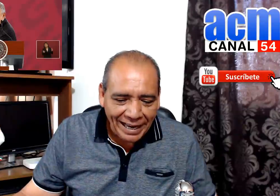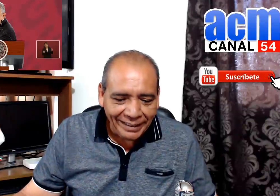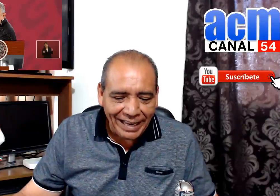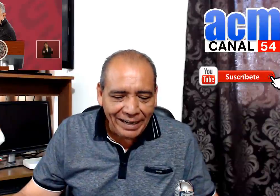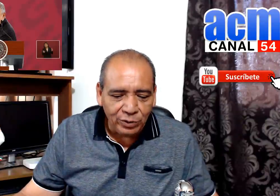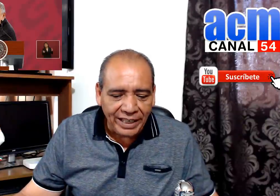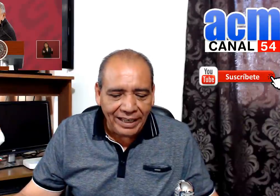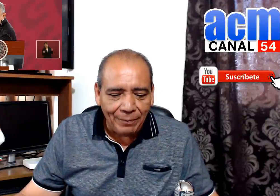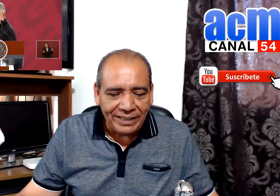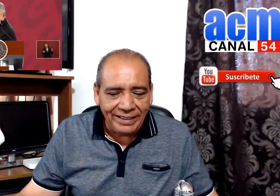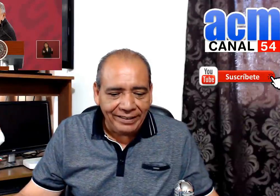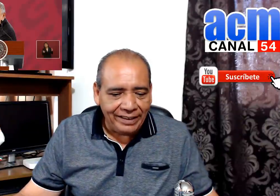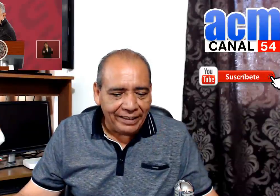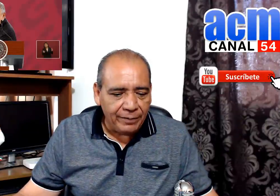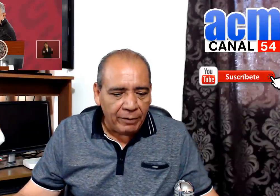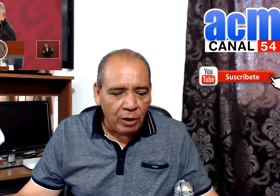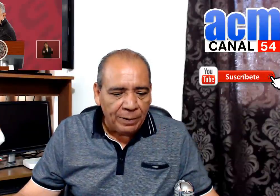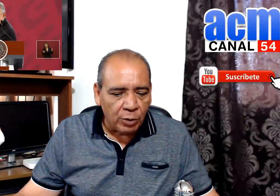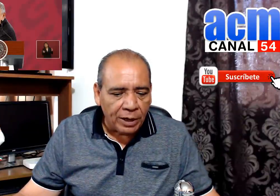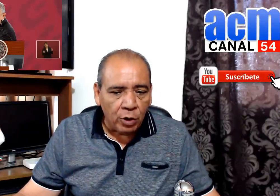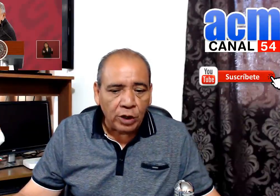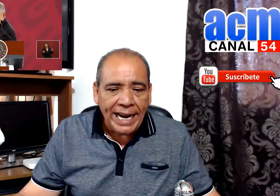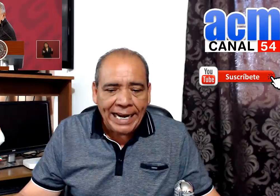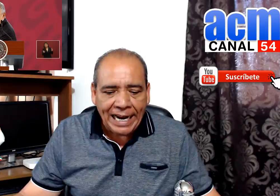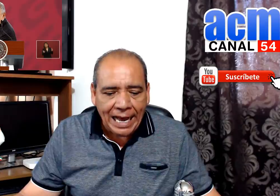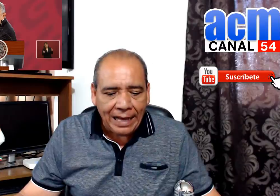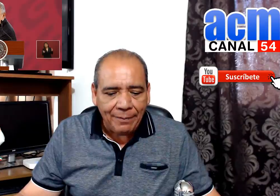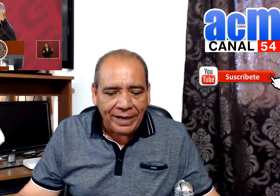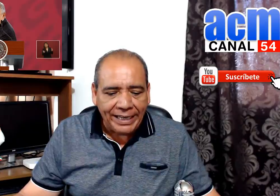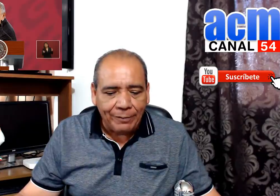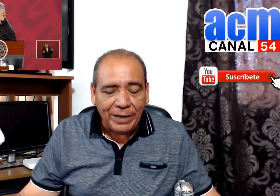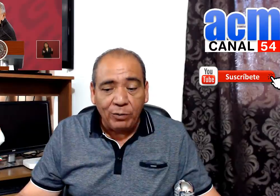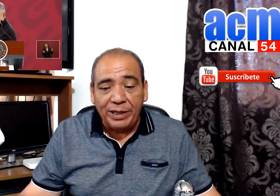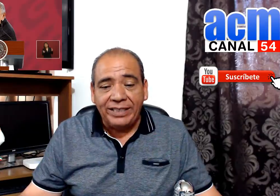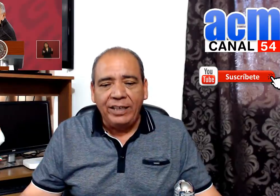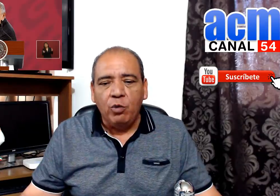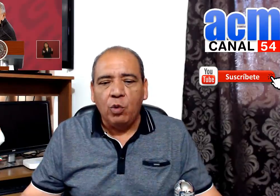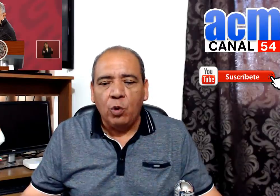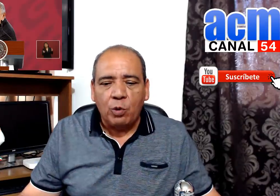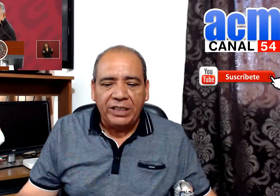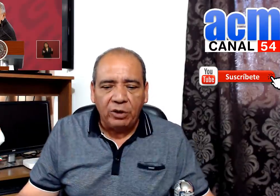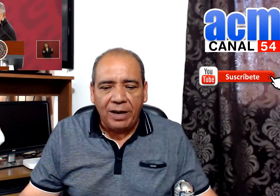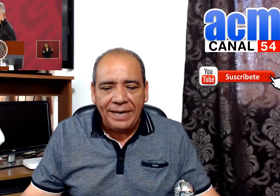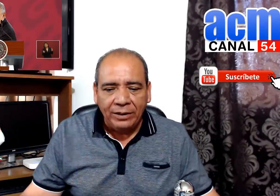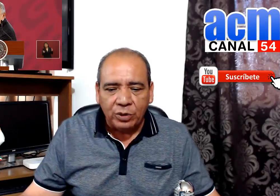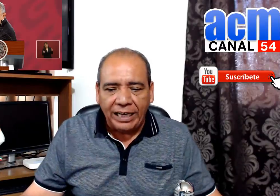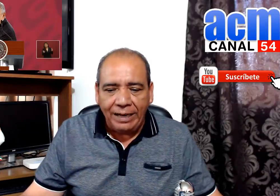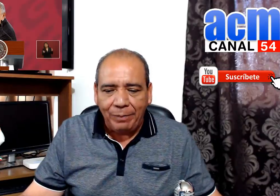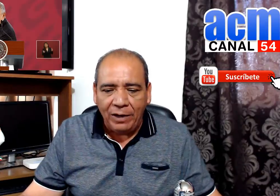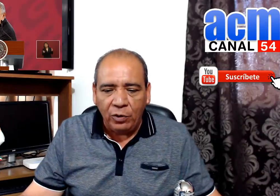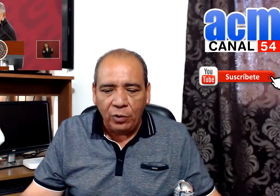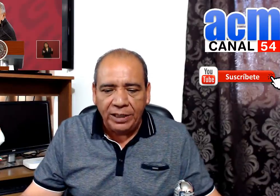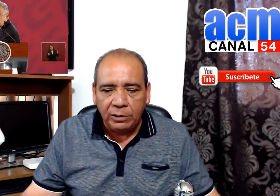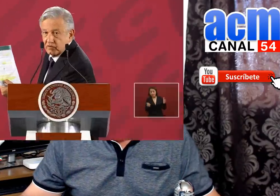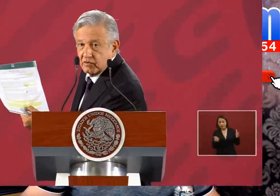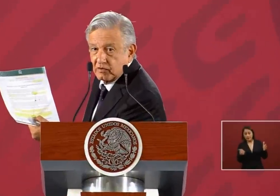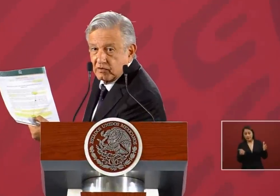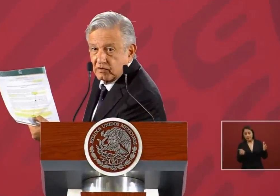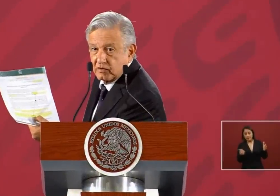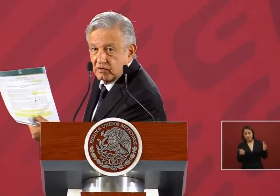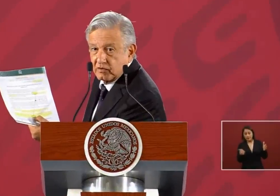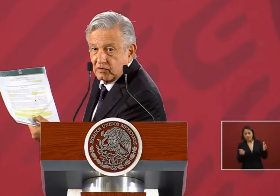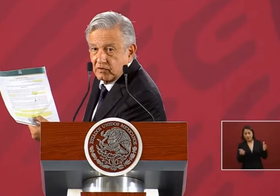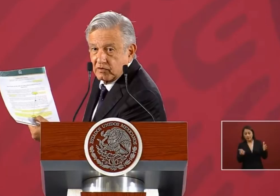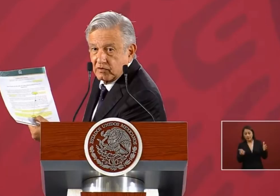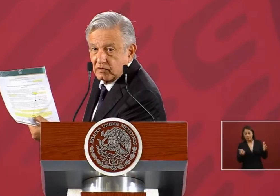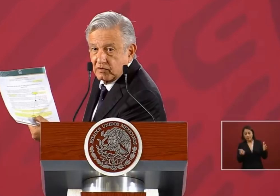Bien, ahí tiene usted al presidente Andrés Manuel López Obrador en la mañanera. Bueno, pues sí hubo cuestionamientos, que el empleo no es lo correcto,